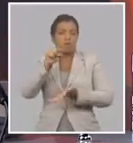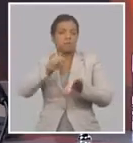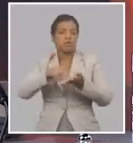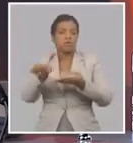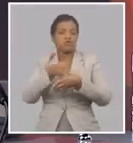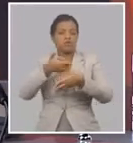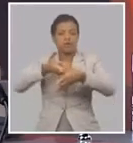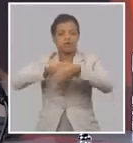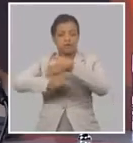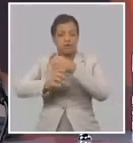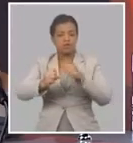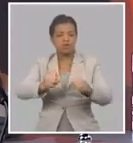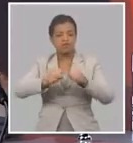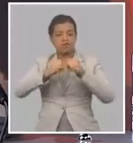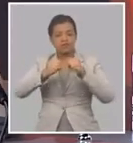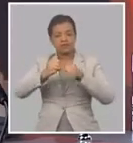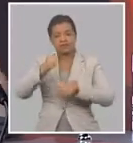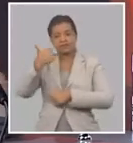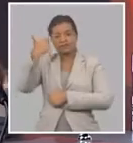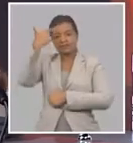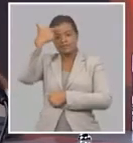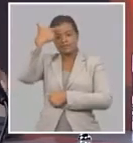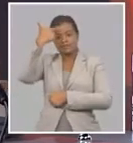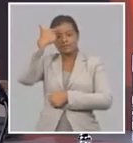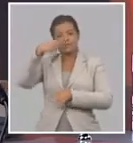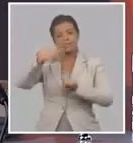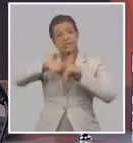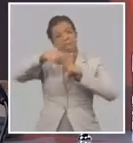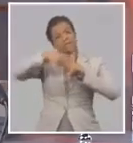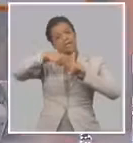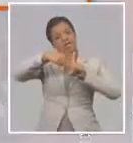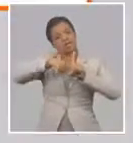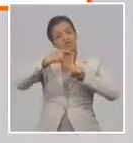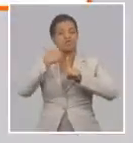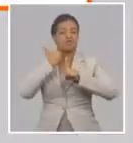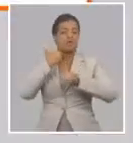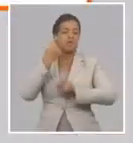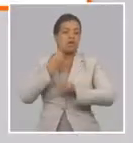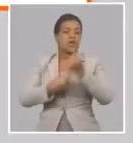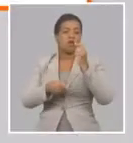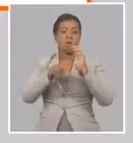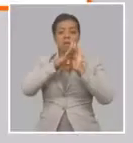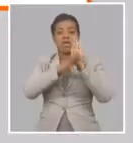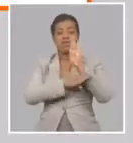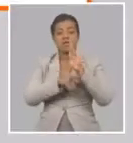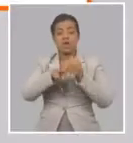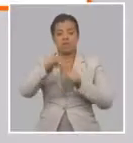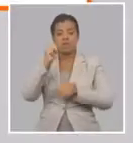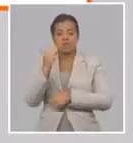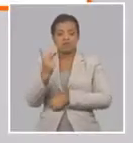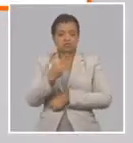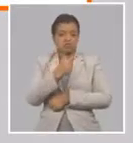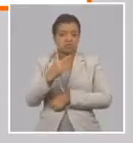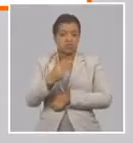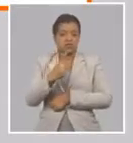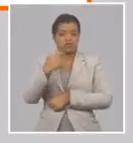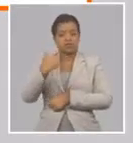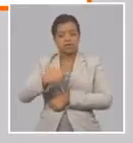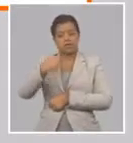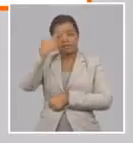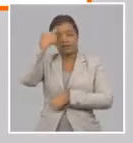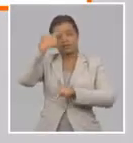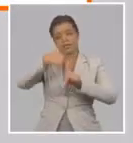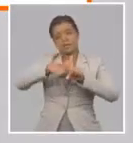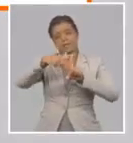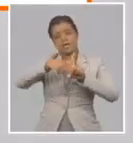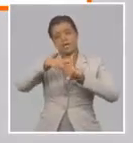también se refuerza la toma de temperatura nuevamente o sea por eso es que se establece como una medida nueva la doble toma de temperatura en nuestros